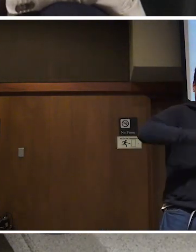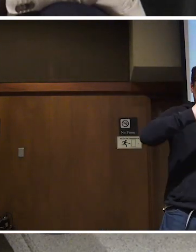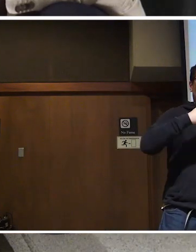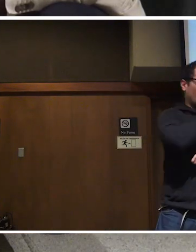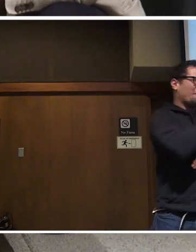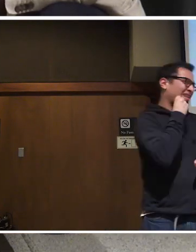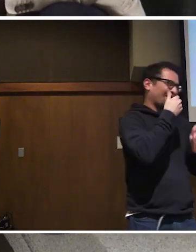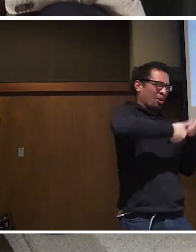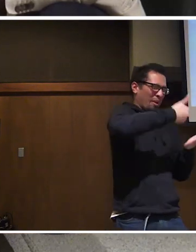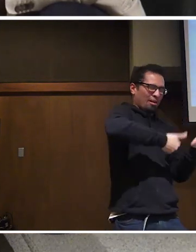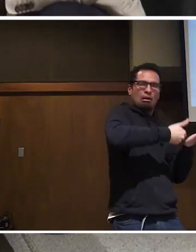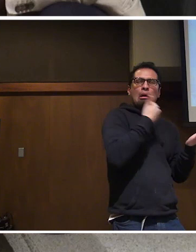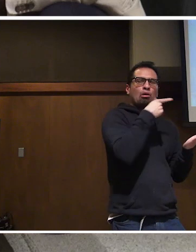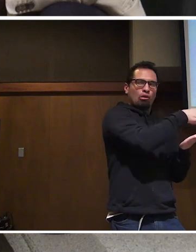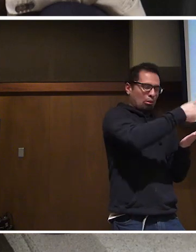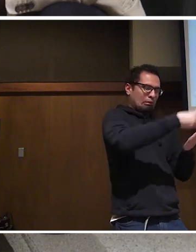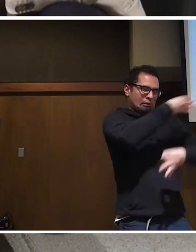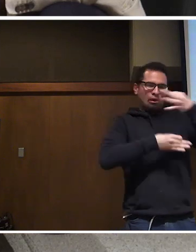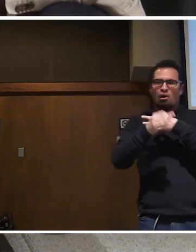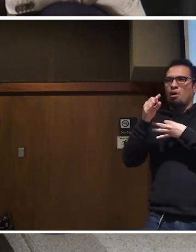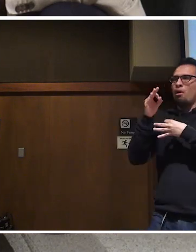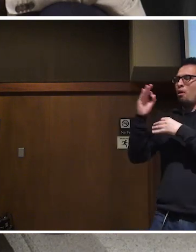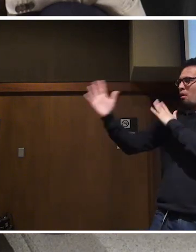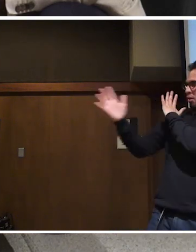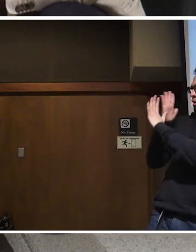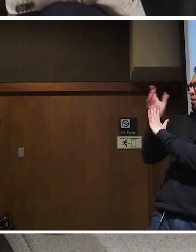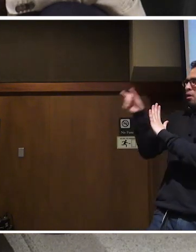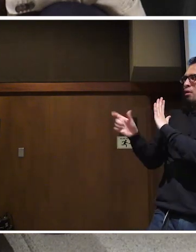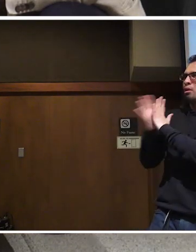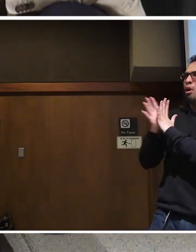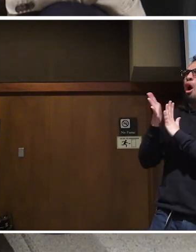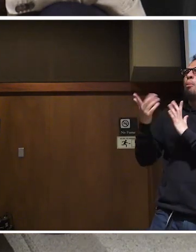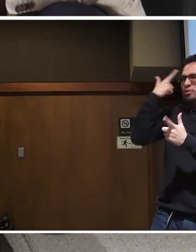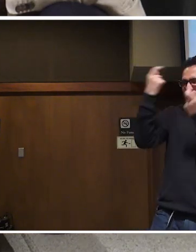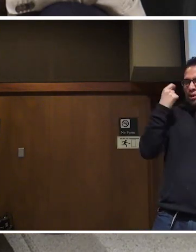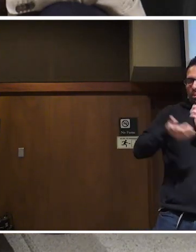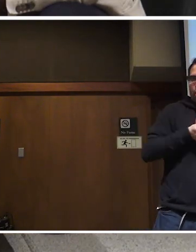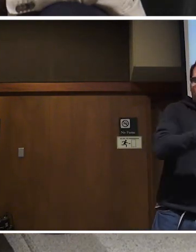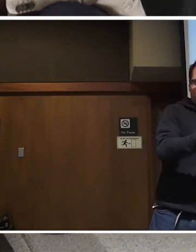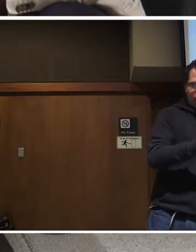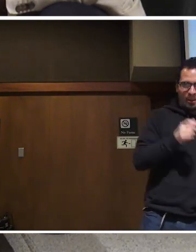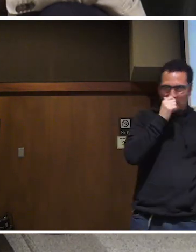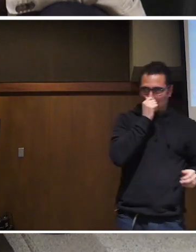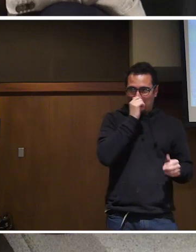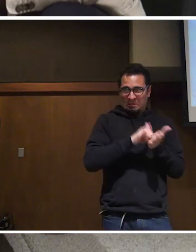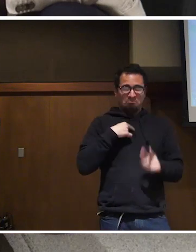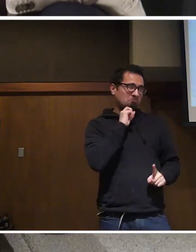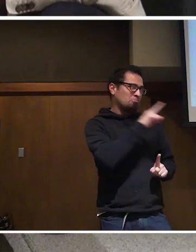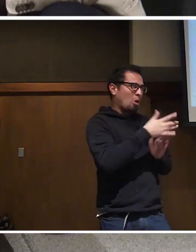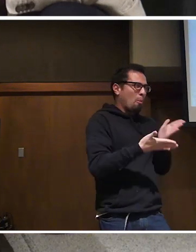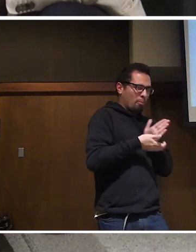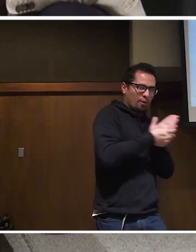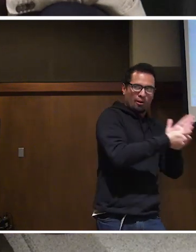nación. Entonces es un trabajo que se ha hecho, se ha recopilado, y aludiendo a lo que tú dices sobre los escritos